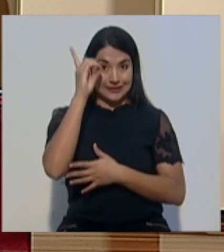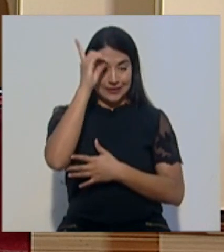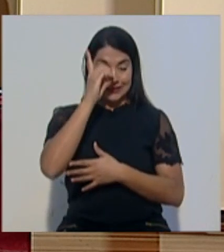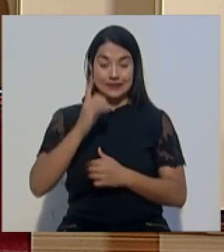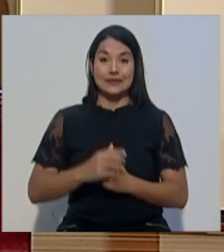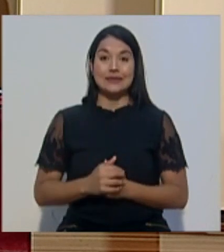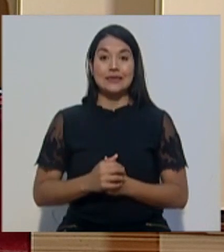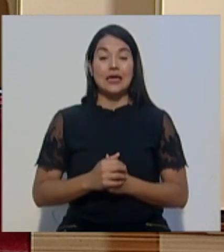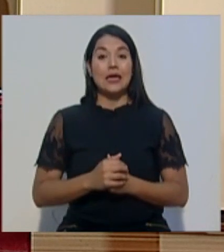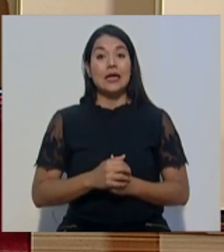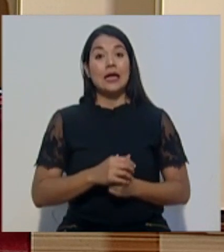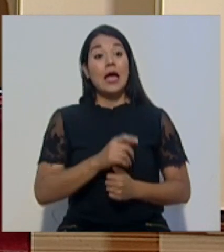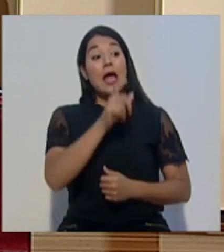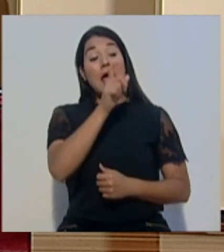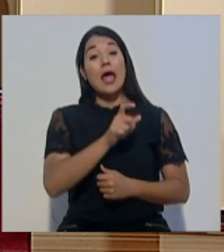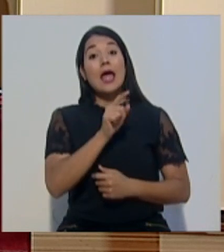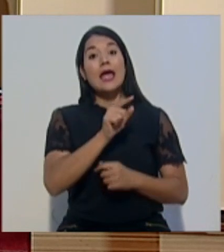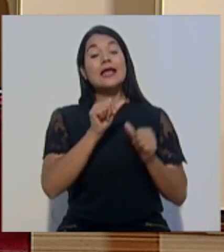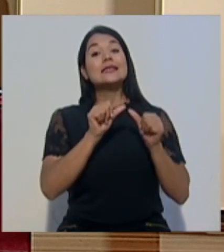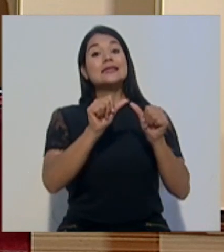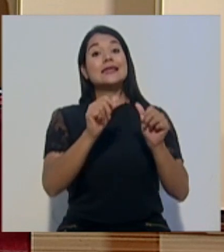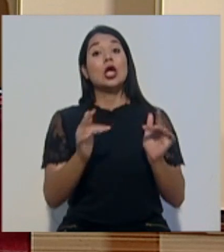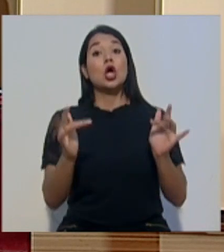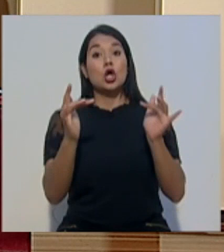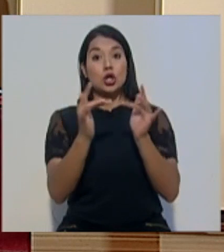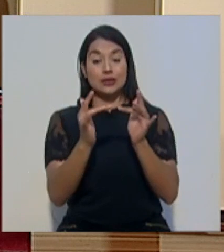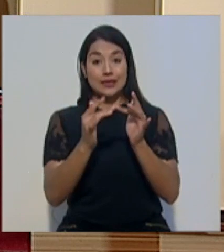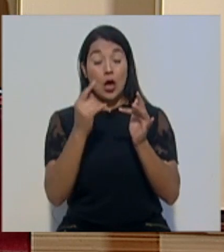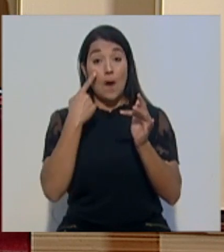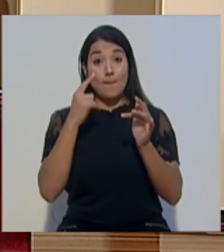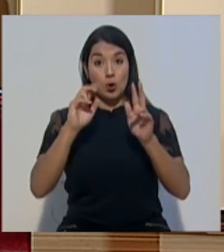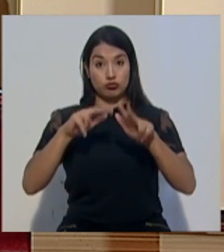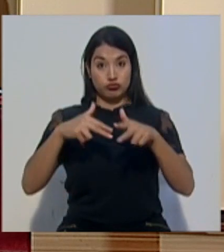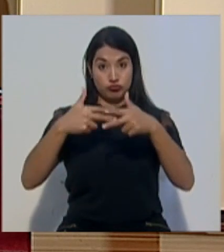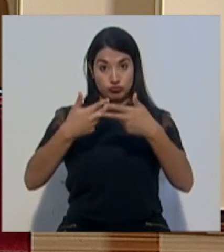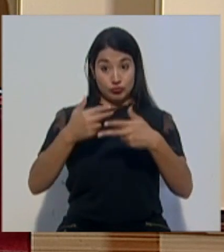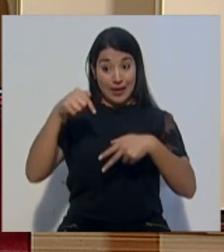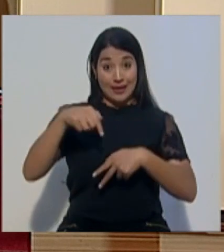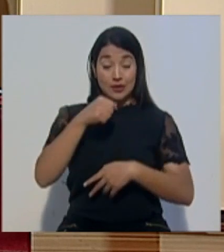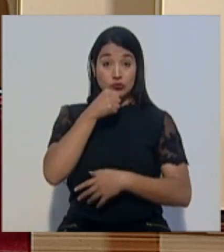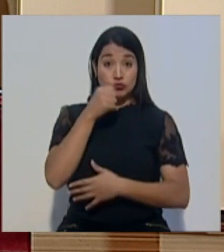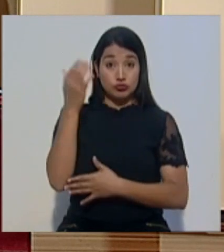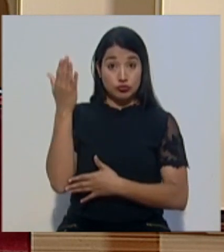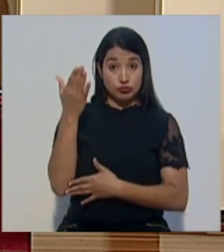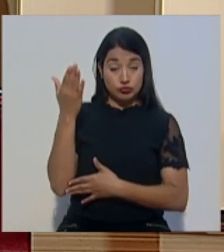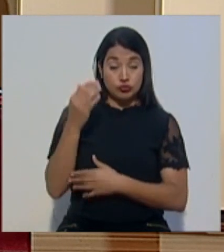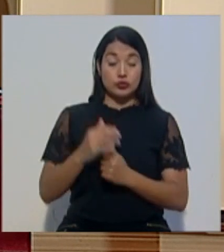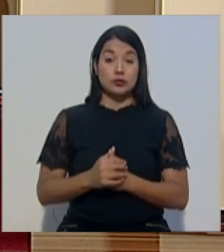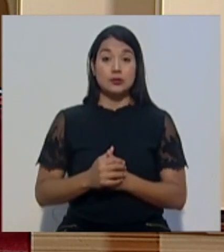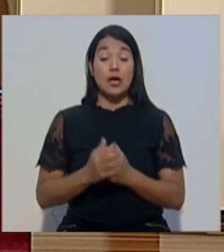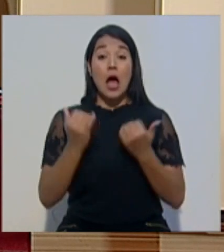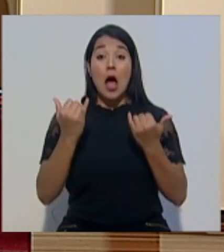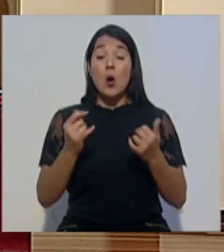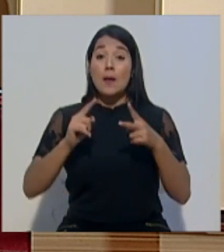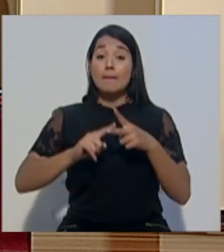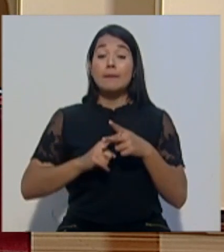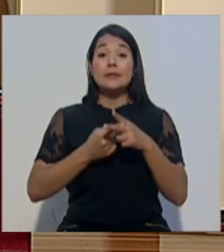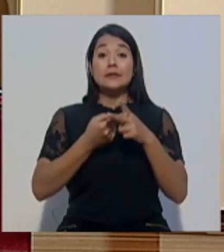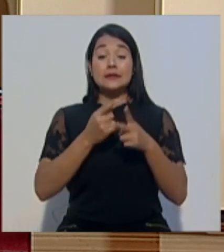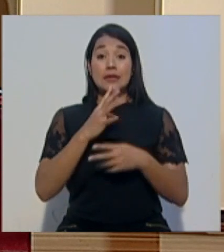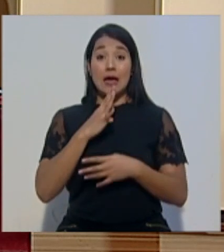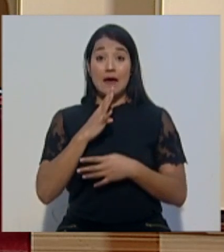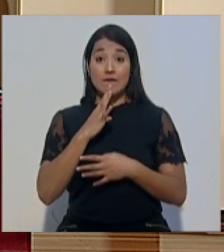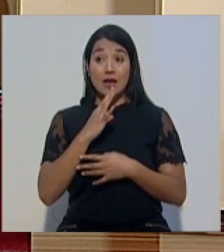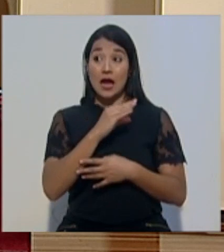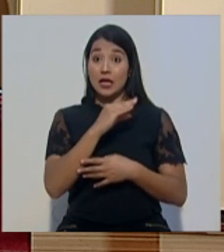Salas, quien va a continuar vía remota durante la conferencia de prensa. Vamos a escuchar el mensaje